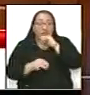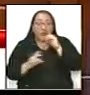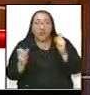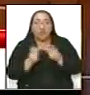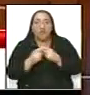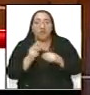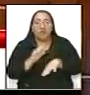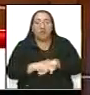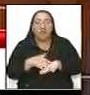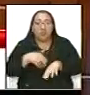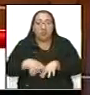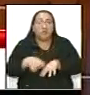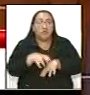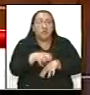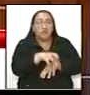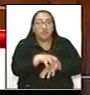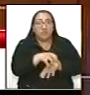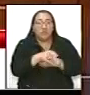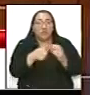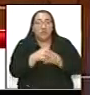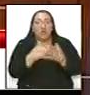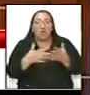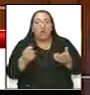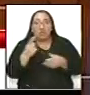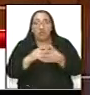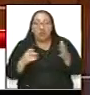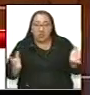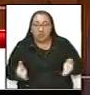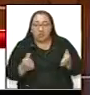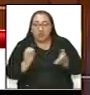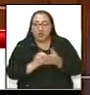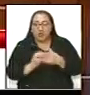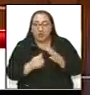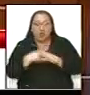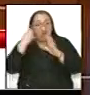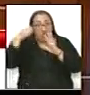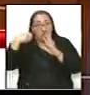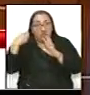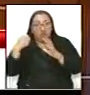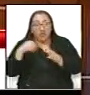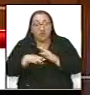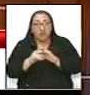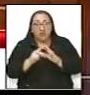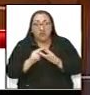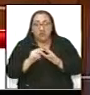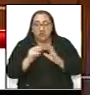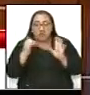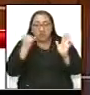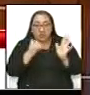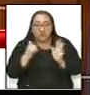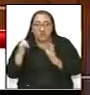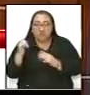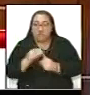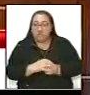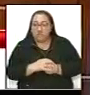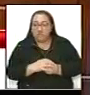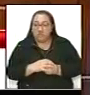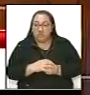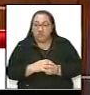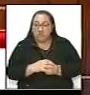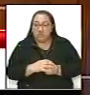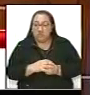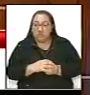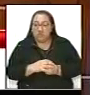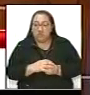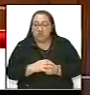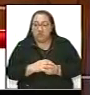de la descentralización de los recursos para impulsar la cinematografía y la audiovisual. Y en ese sentido,